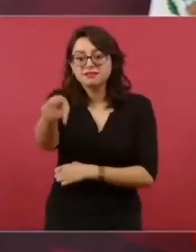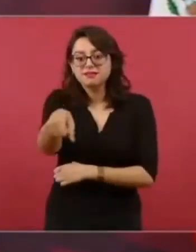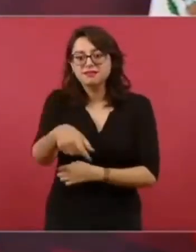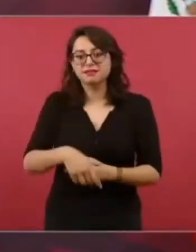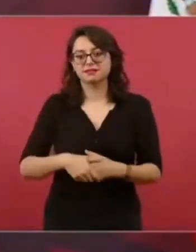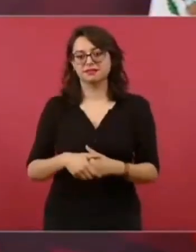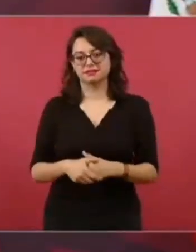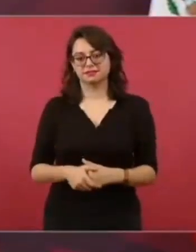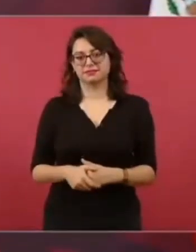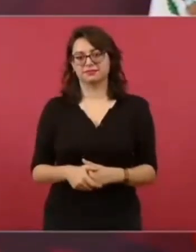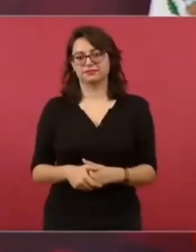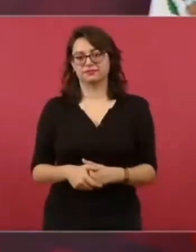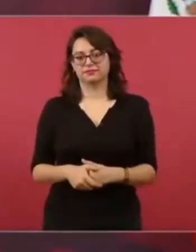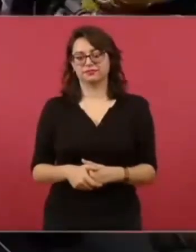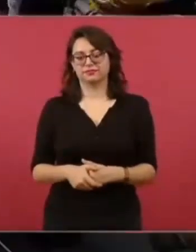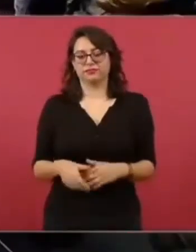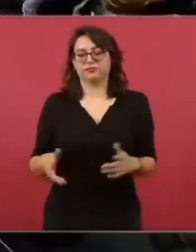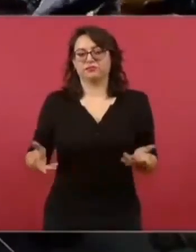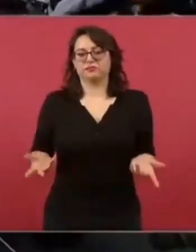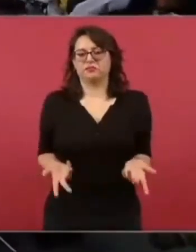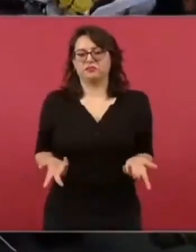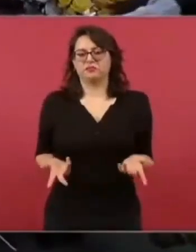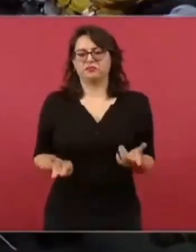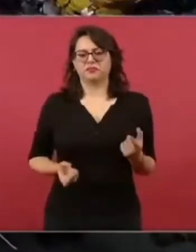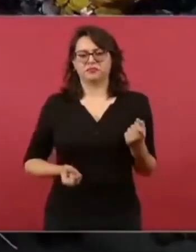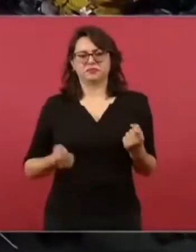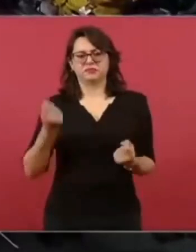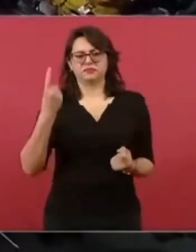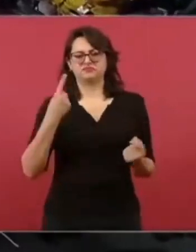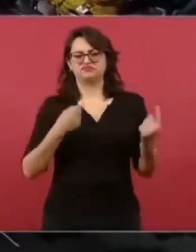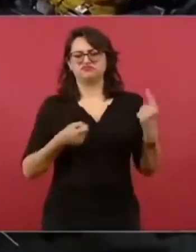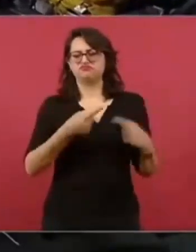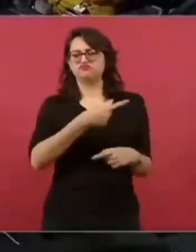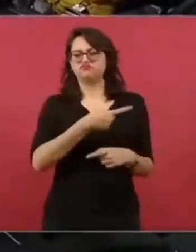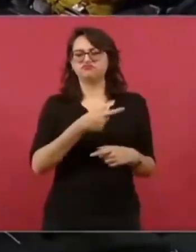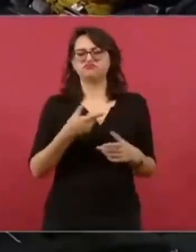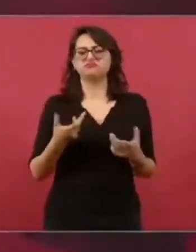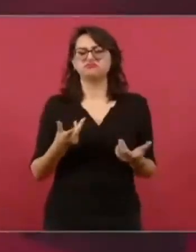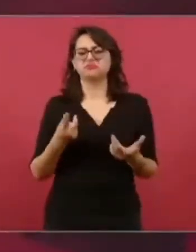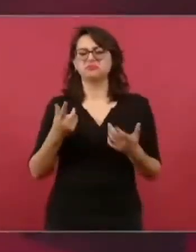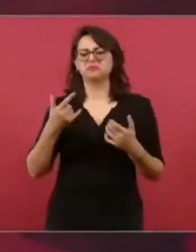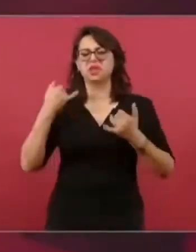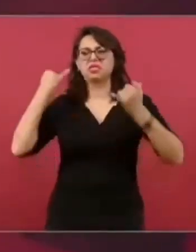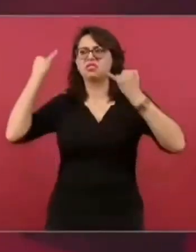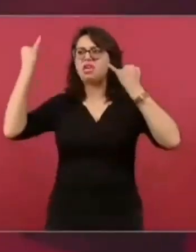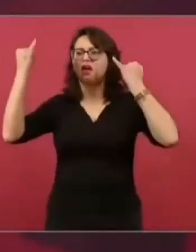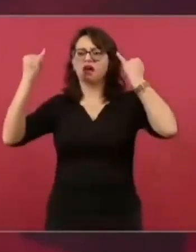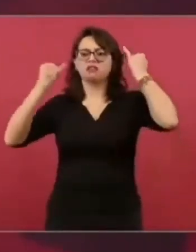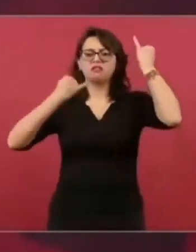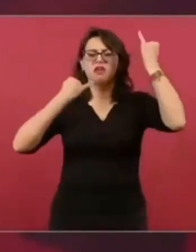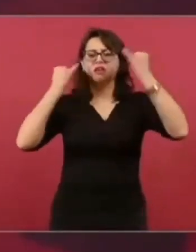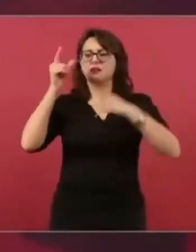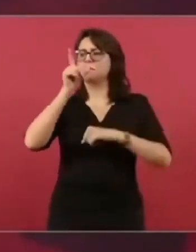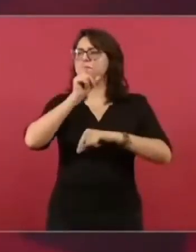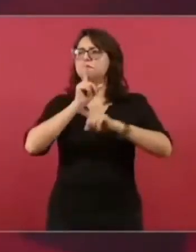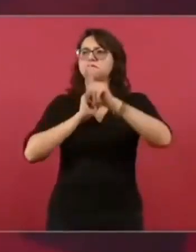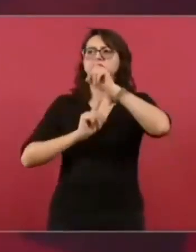pueden decir cualquier cosa y no les importa porque